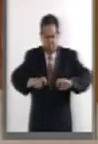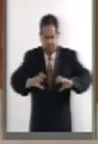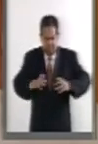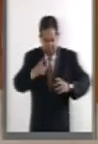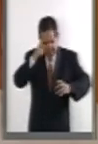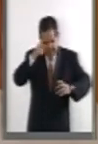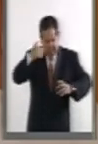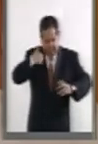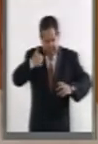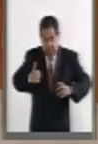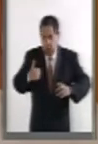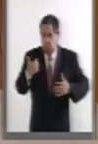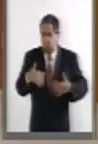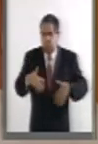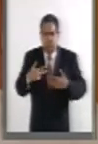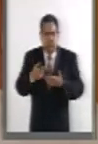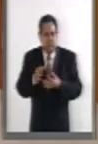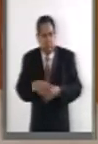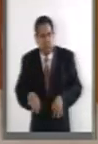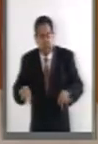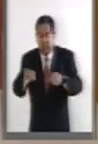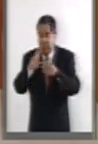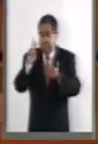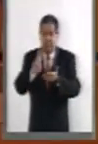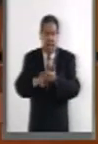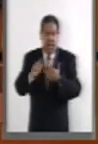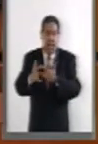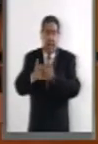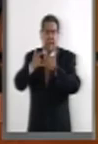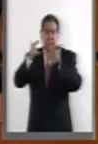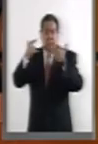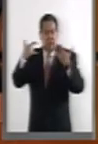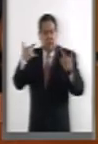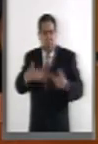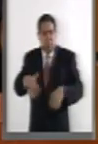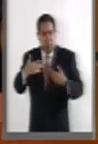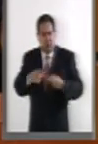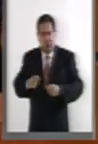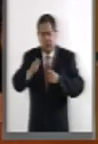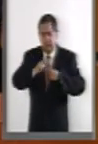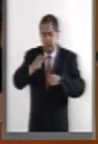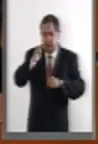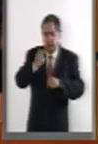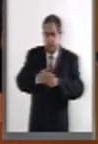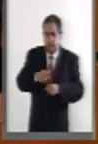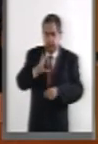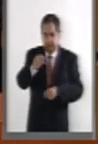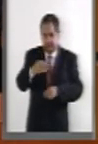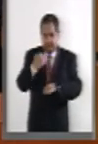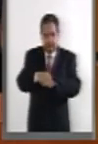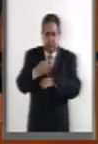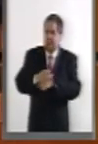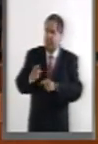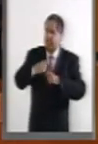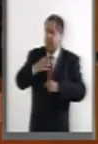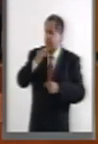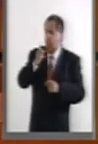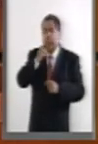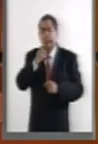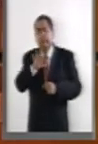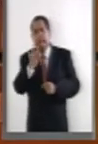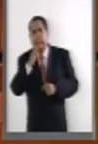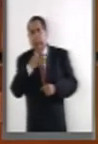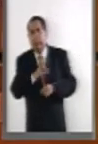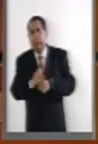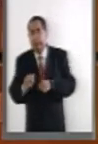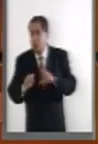entiendan el lugar de la historia que van a ocupar. Que no es un encargo temporal ni sencillo, que